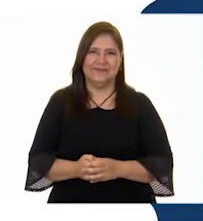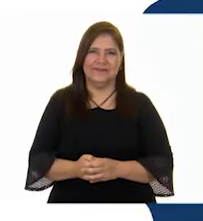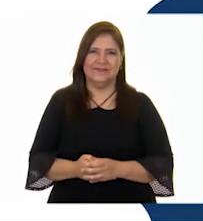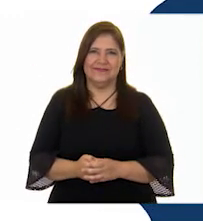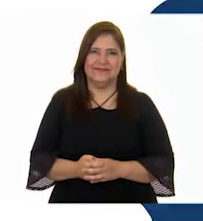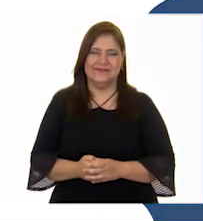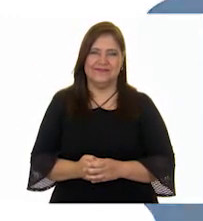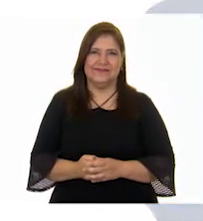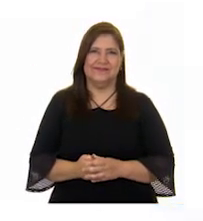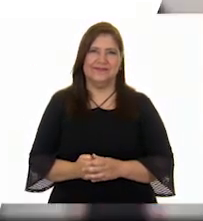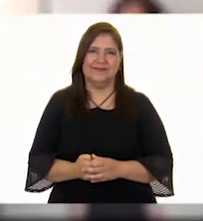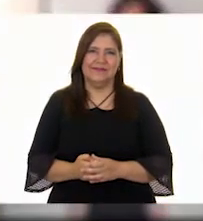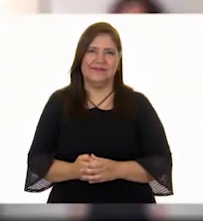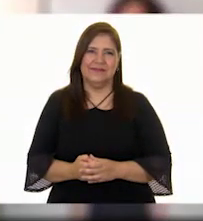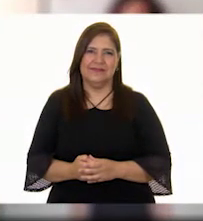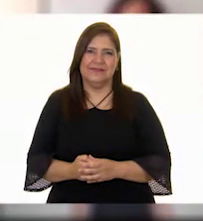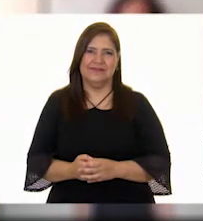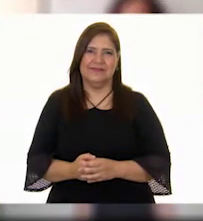aprendeencasa.cep.gob.mx.